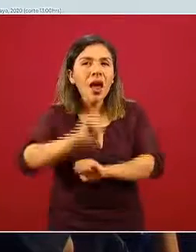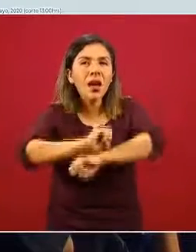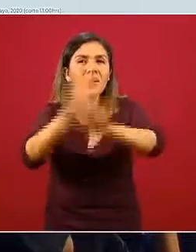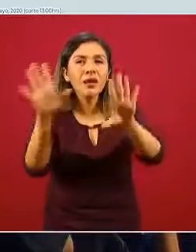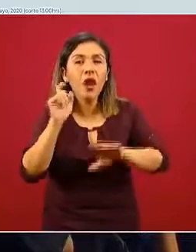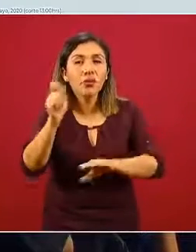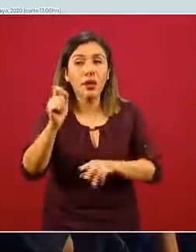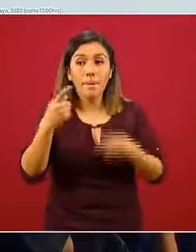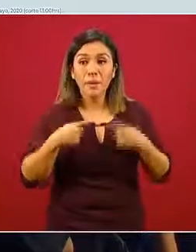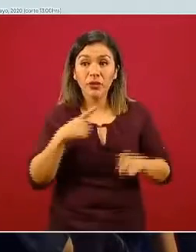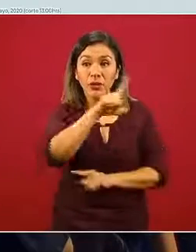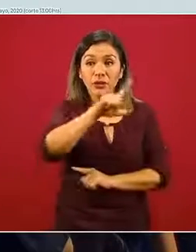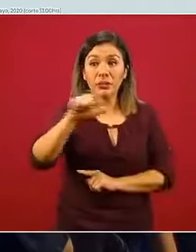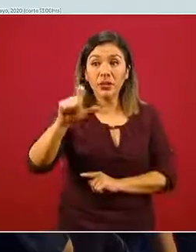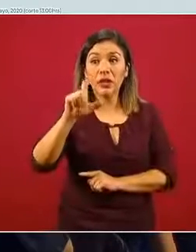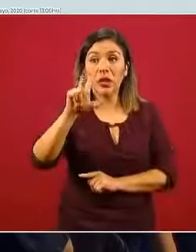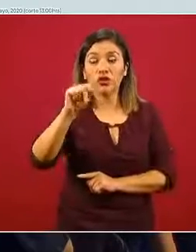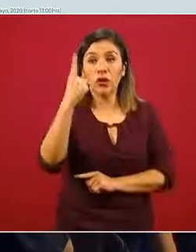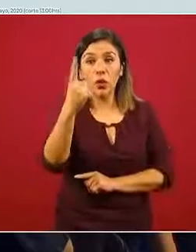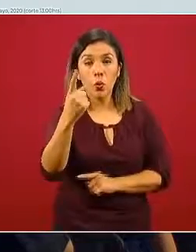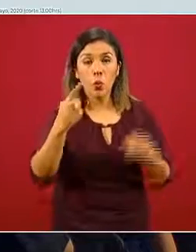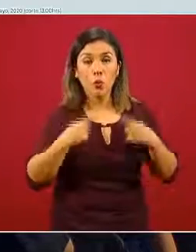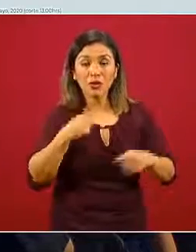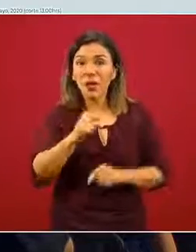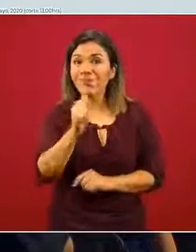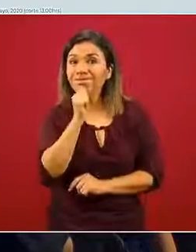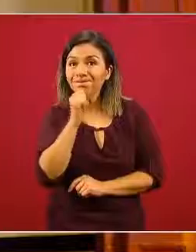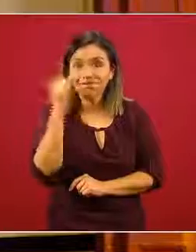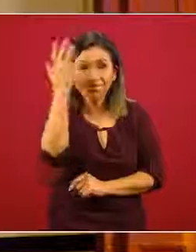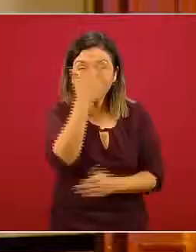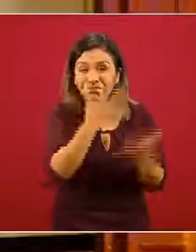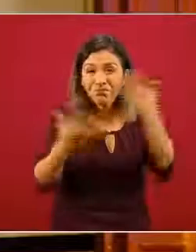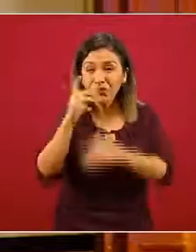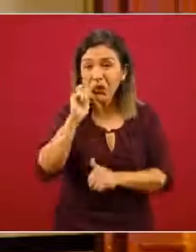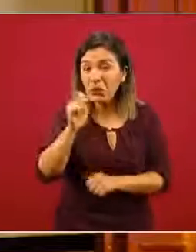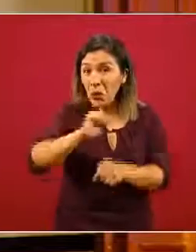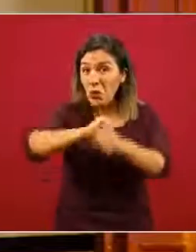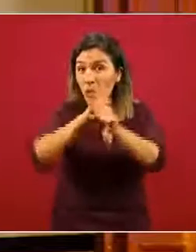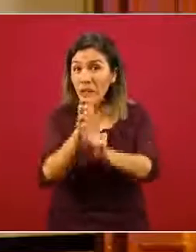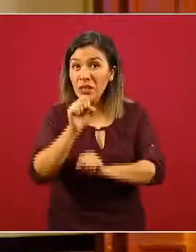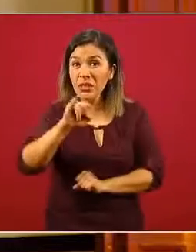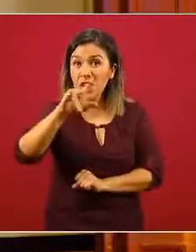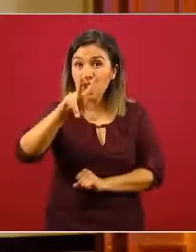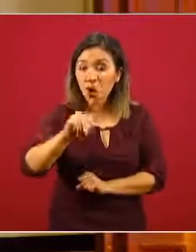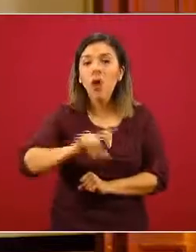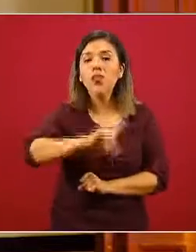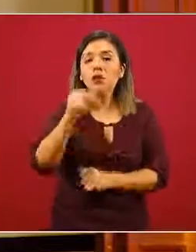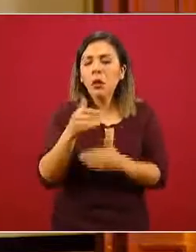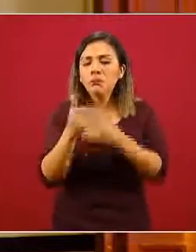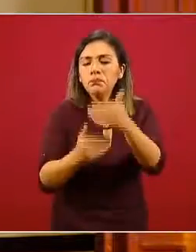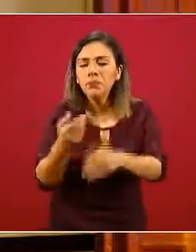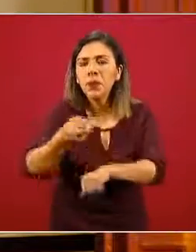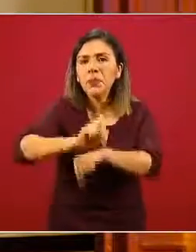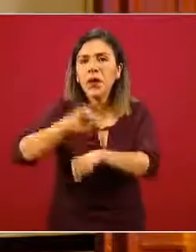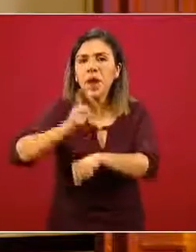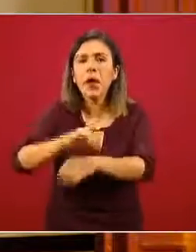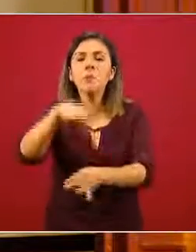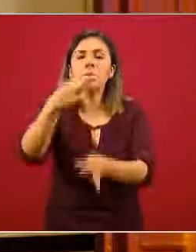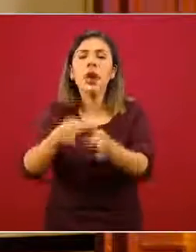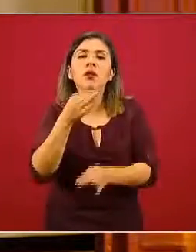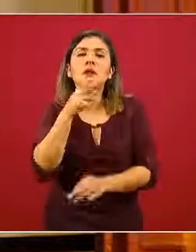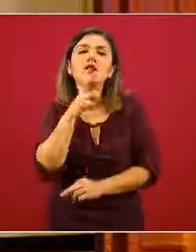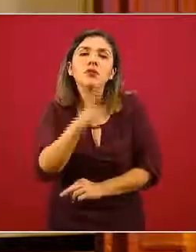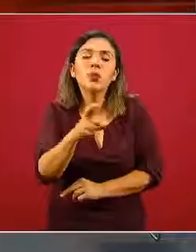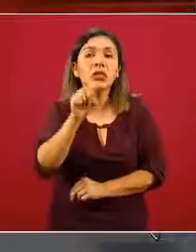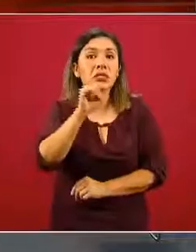781 defunciones aún sospechosas, donde podrían estar confirmándose en los siguientes días y por lo tanto incrementando la cantidad para cada